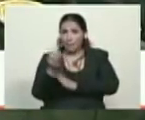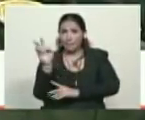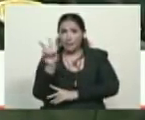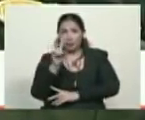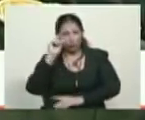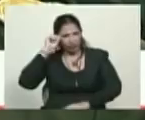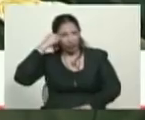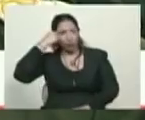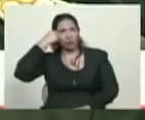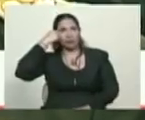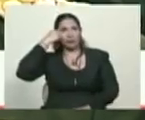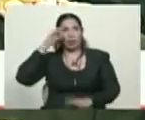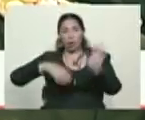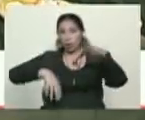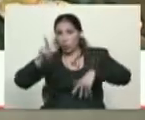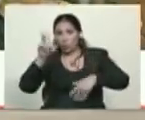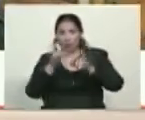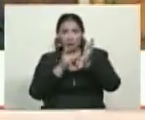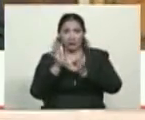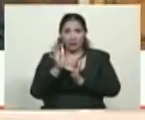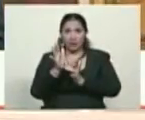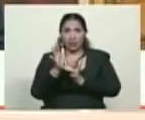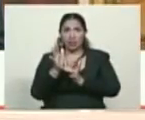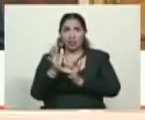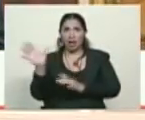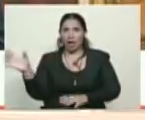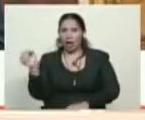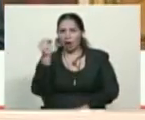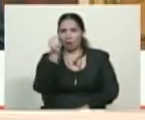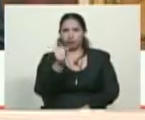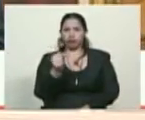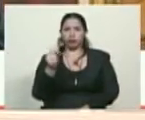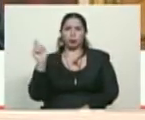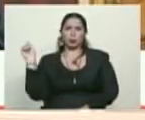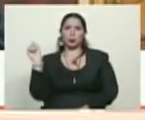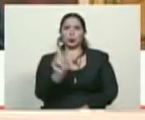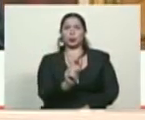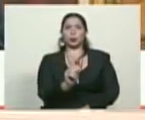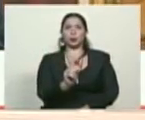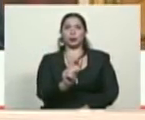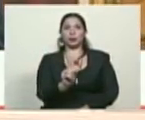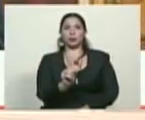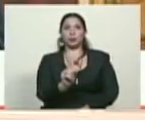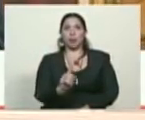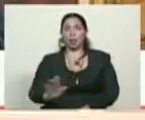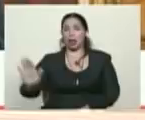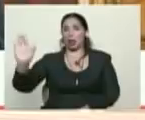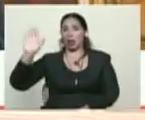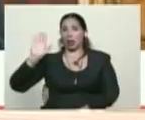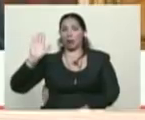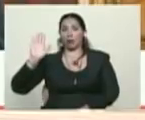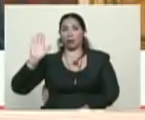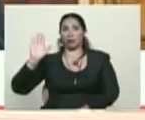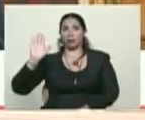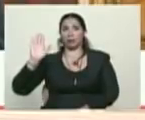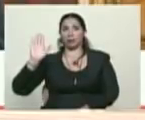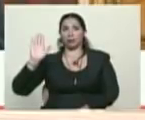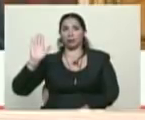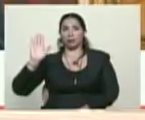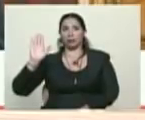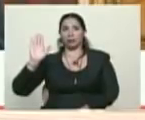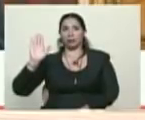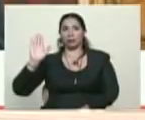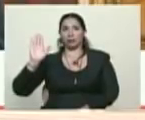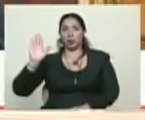recordemos, el 12 de abril vino a este salón, levantó su mano y